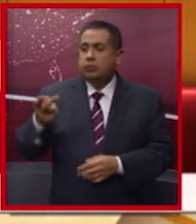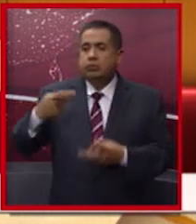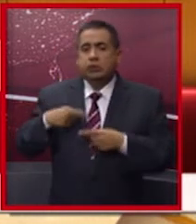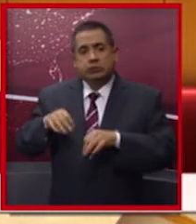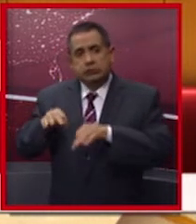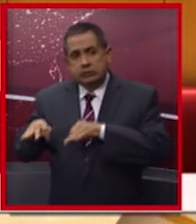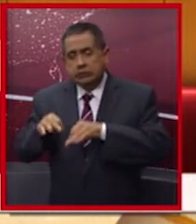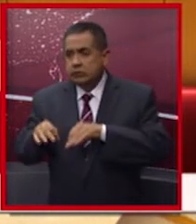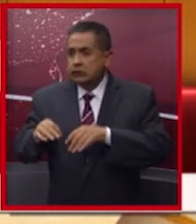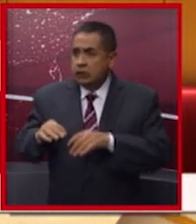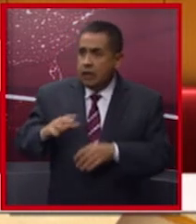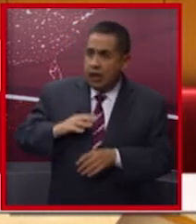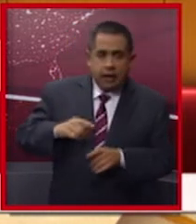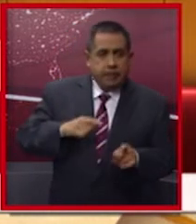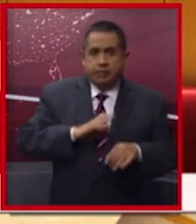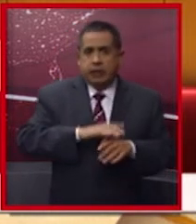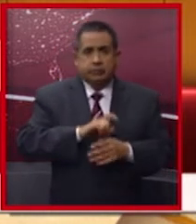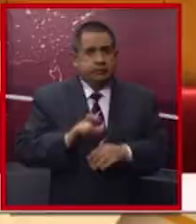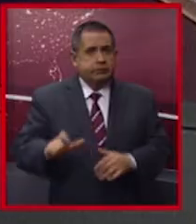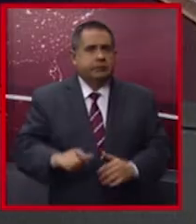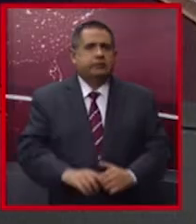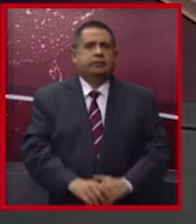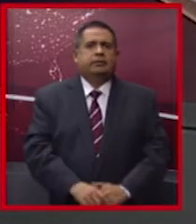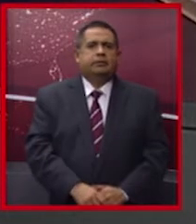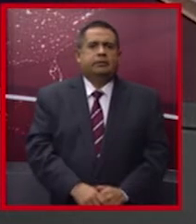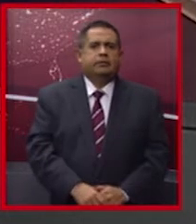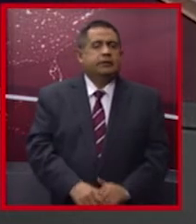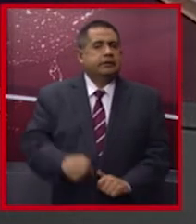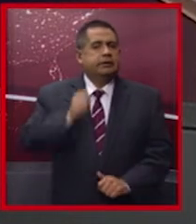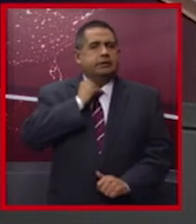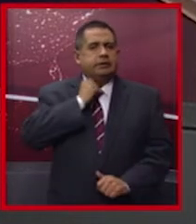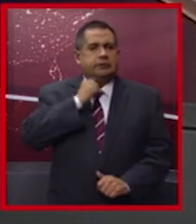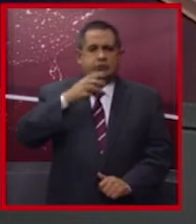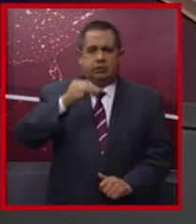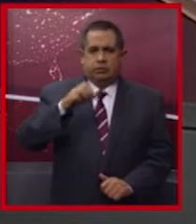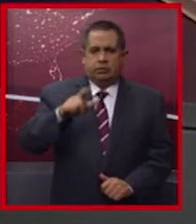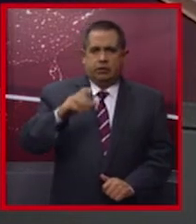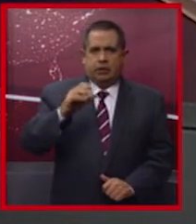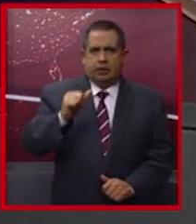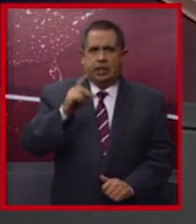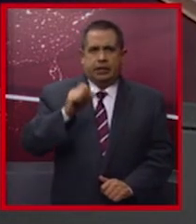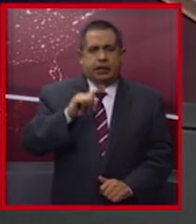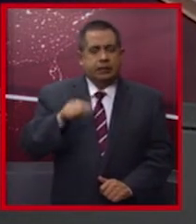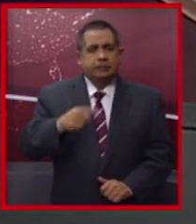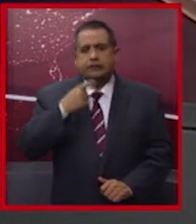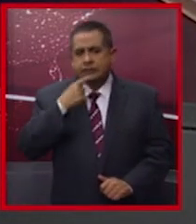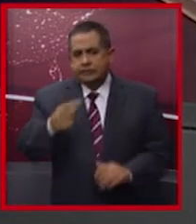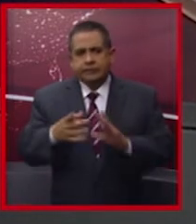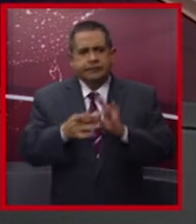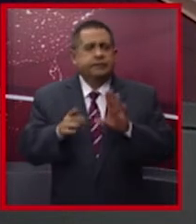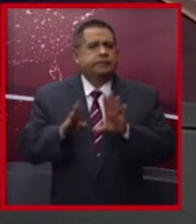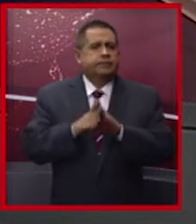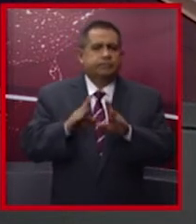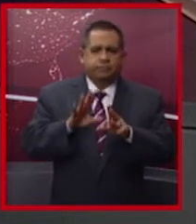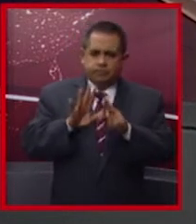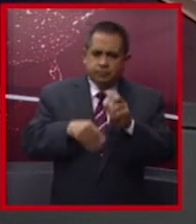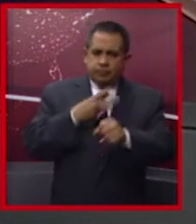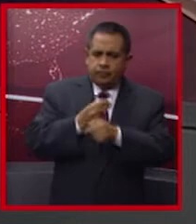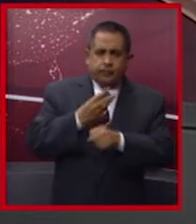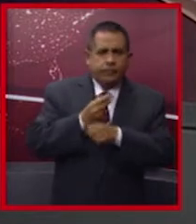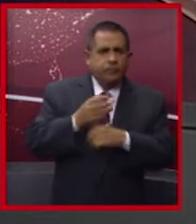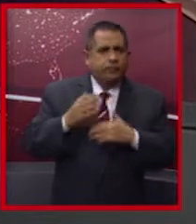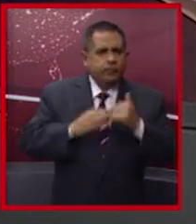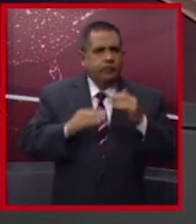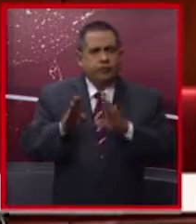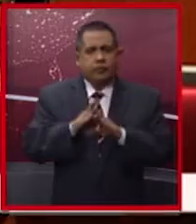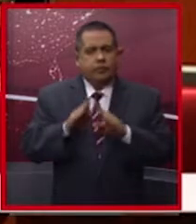población económicamente activa. El senador Manuel Cárdenas Fonseca se refirió al proceso de reconstrucción por los terremotos